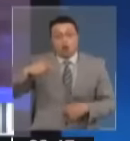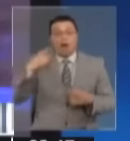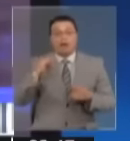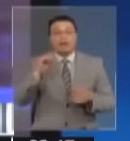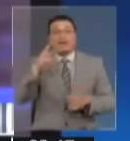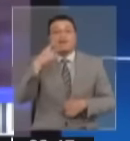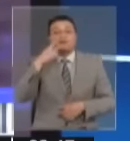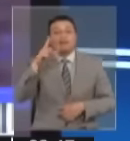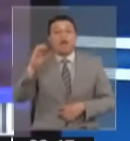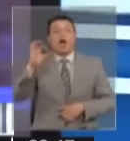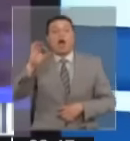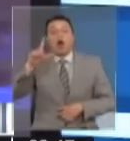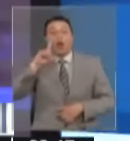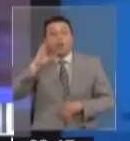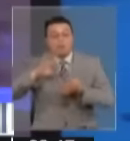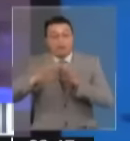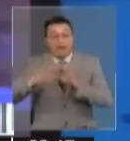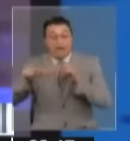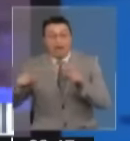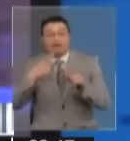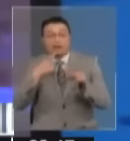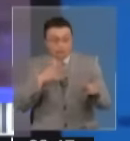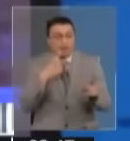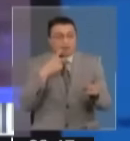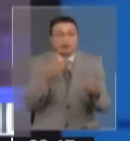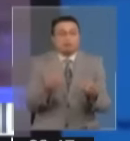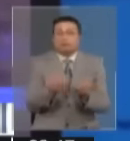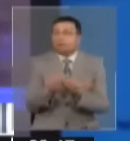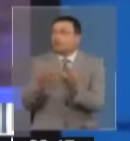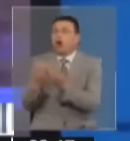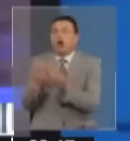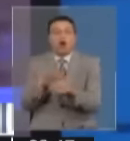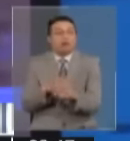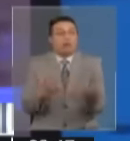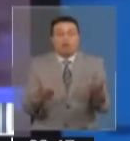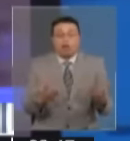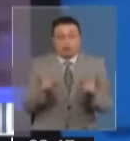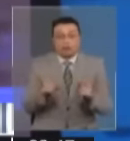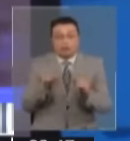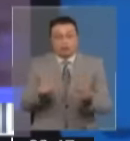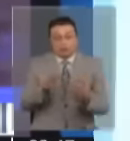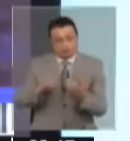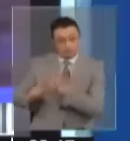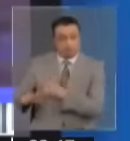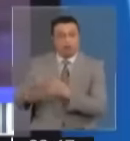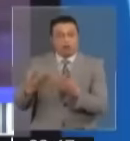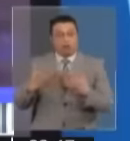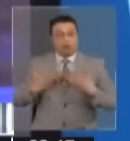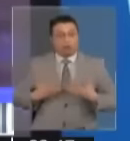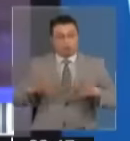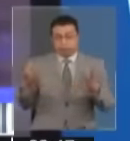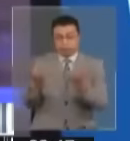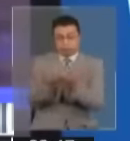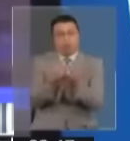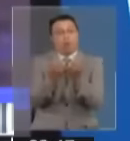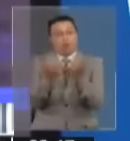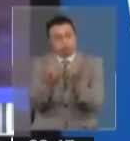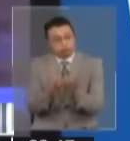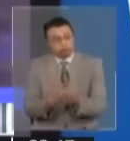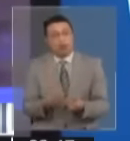colapsados todos los sistemas. Entonces, ese se está desperdiciando. Había uno, espérame Andrés, para que te mire, yo creo que vaya a responder bien. Hay